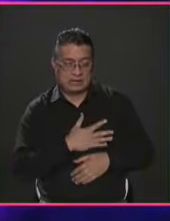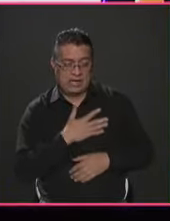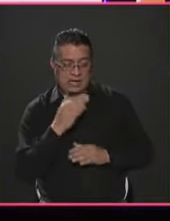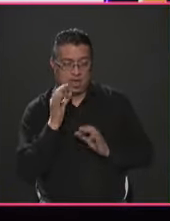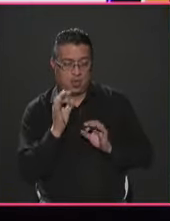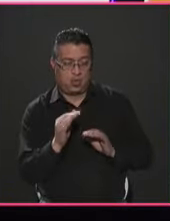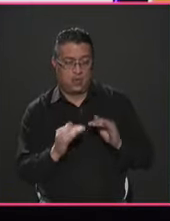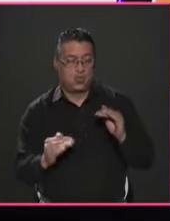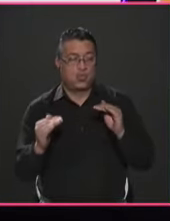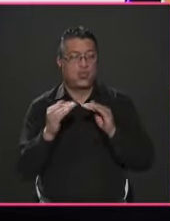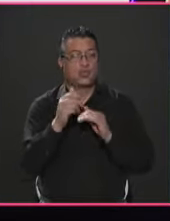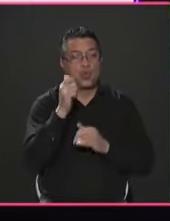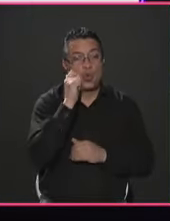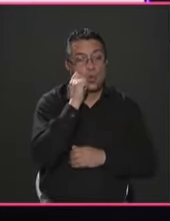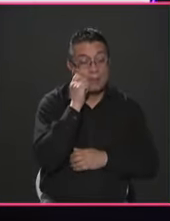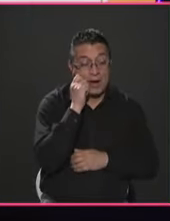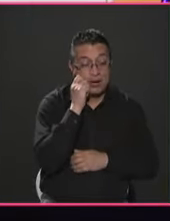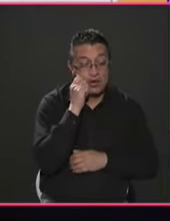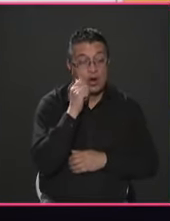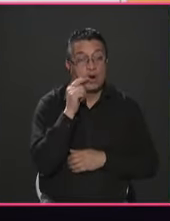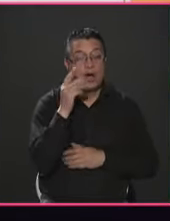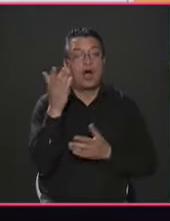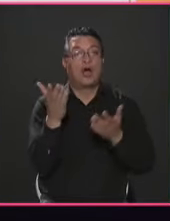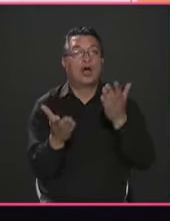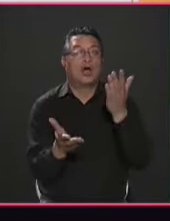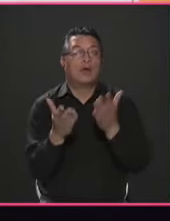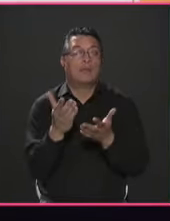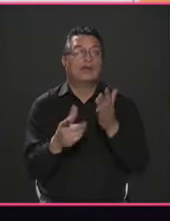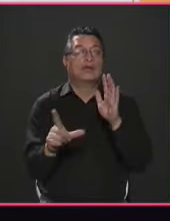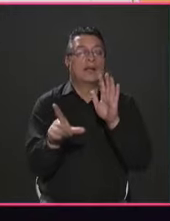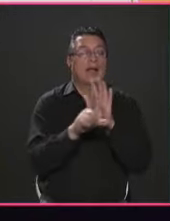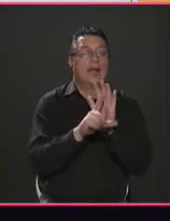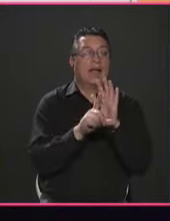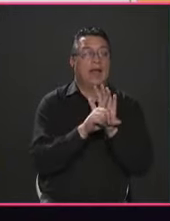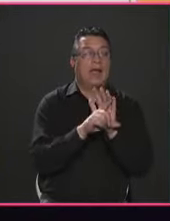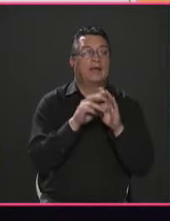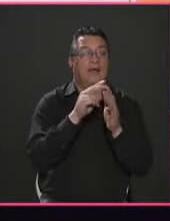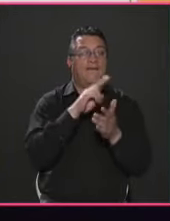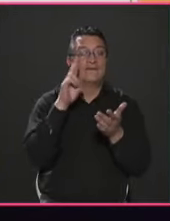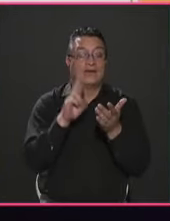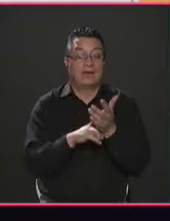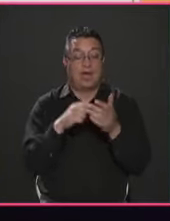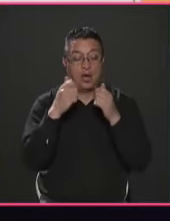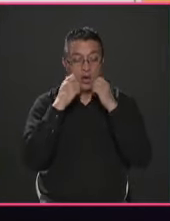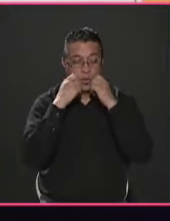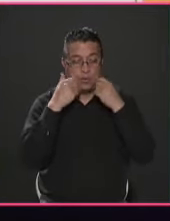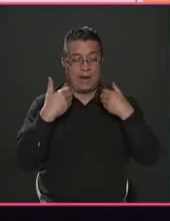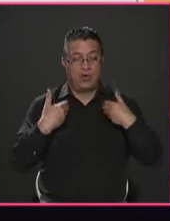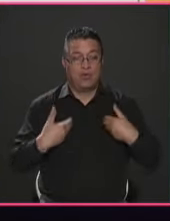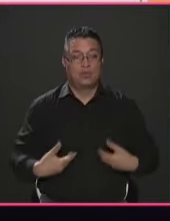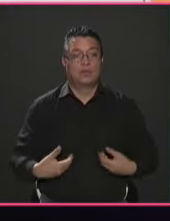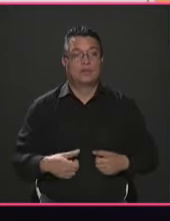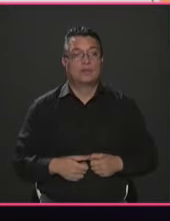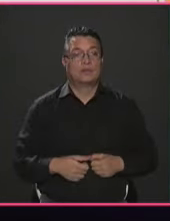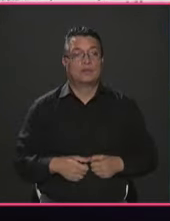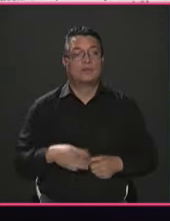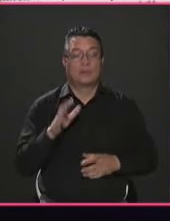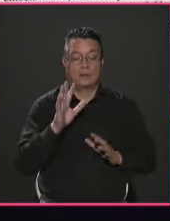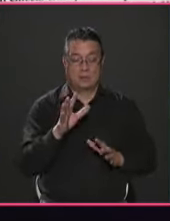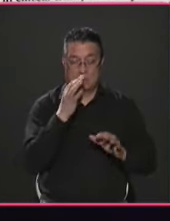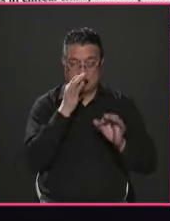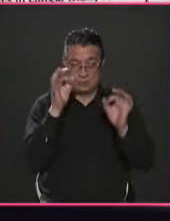justo y humano en comparación con la ley del la verdad del cuerpo humano